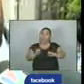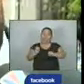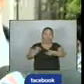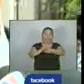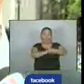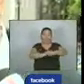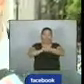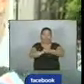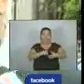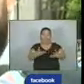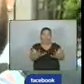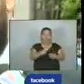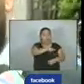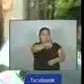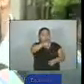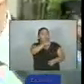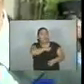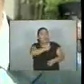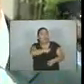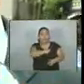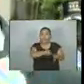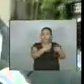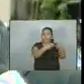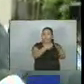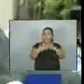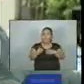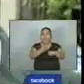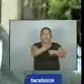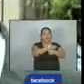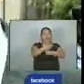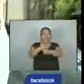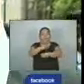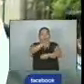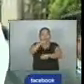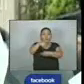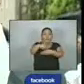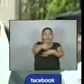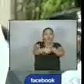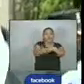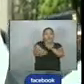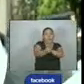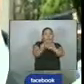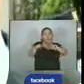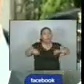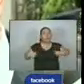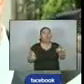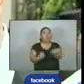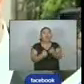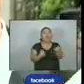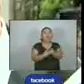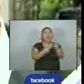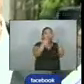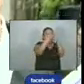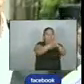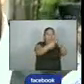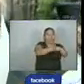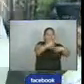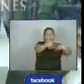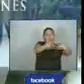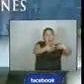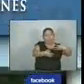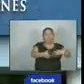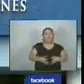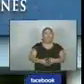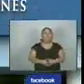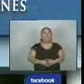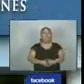la responsabilidad y la altura de todas las bancadas representadas en el Congreso Nacional para que acompañemos estas reformas como pueblo hondureño representado en ese Congreso